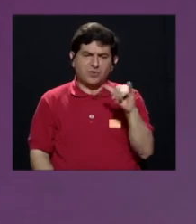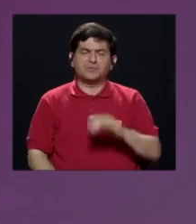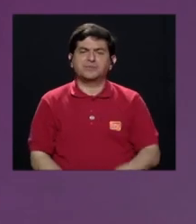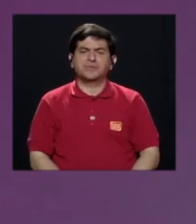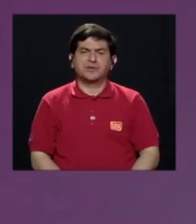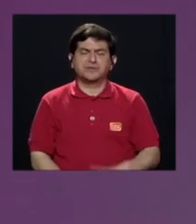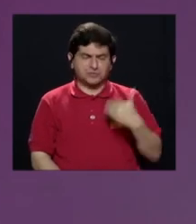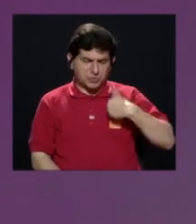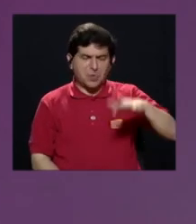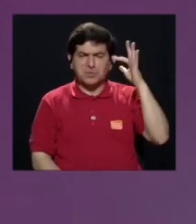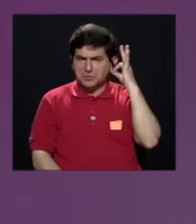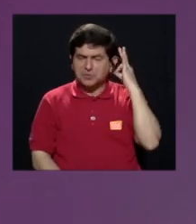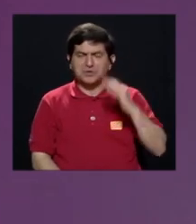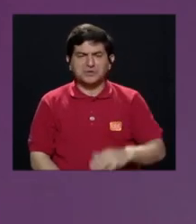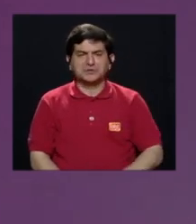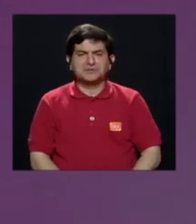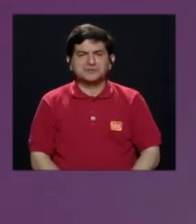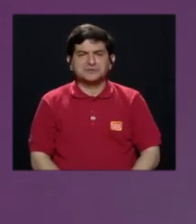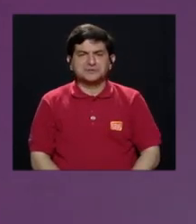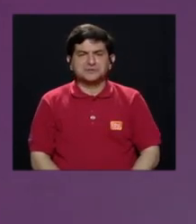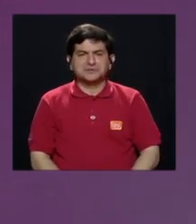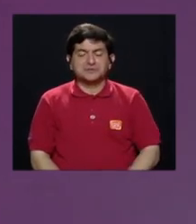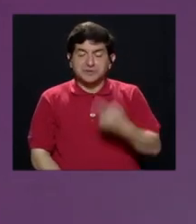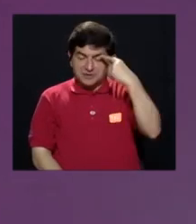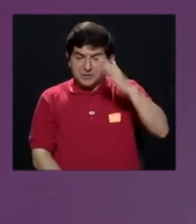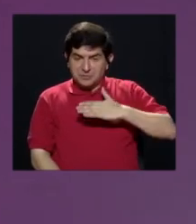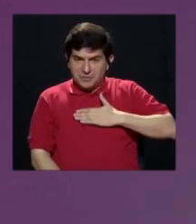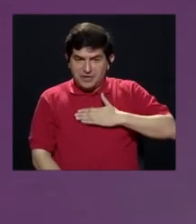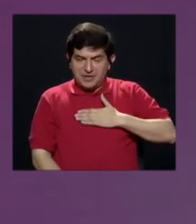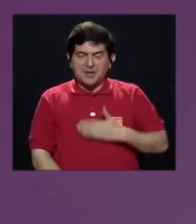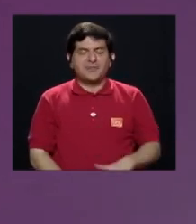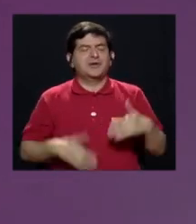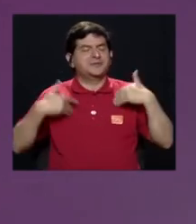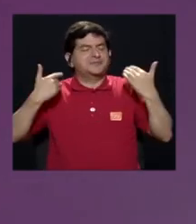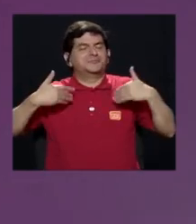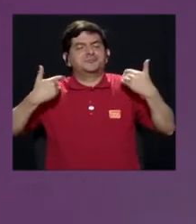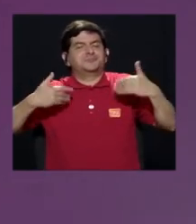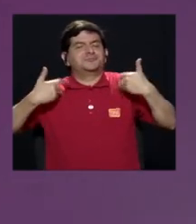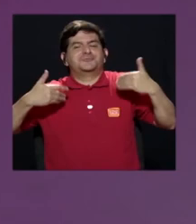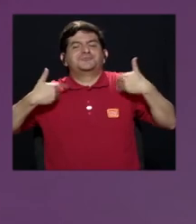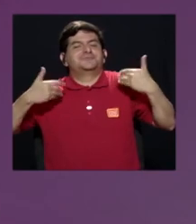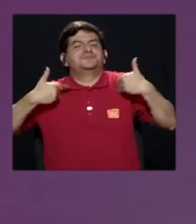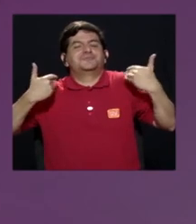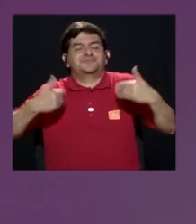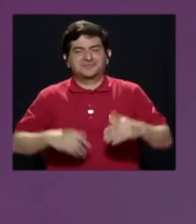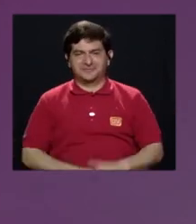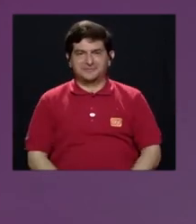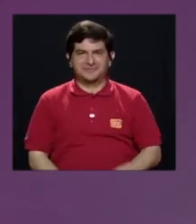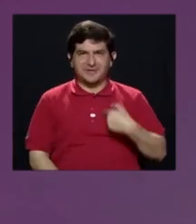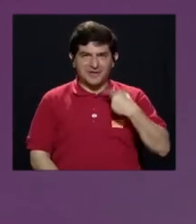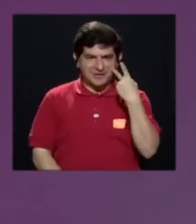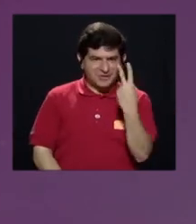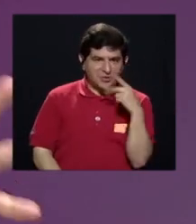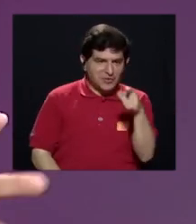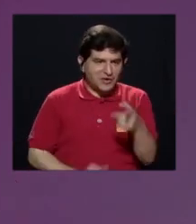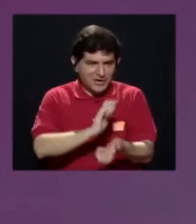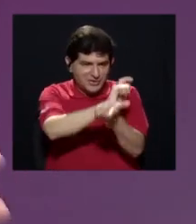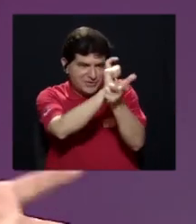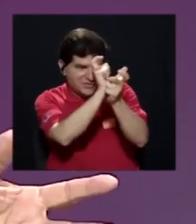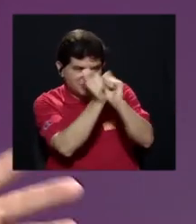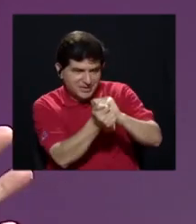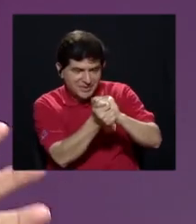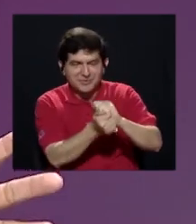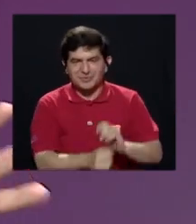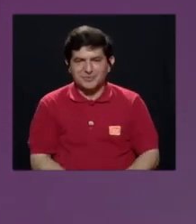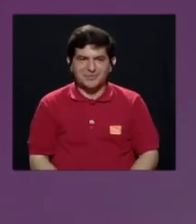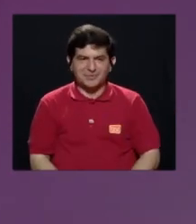igual hombres y mujeres. Y para mí es una gran felicidad, porque donde veo que ellos están transformando, hay una